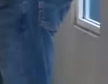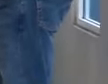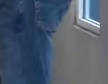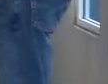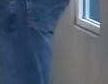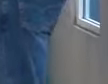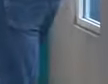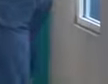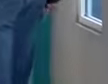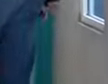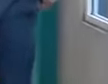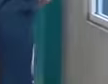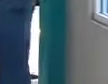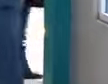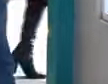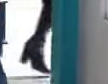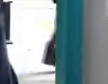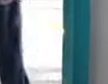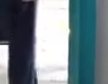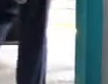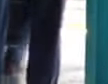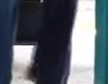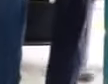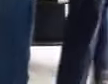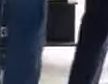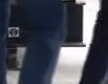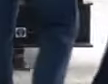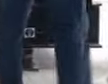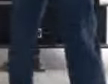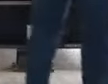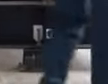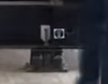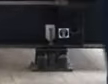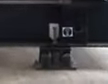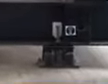Es una planta sencilla.